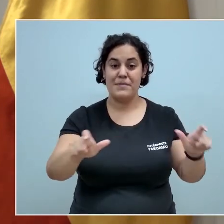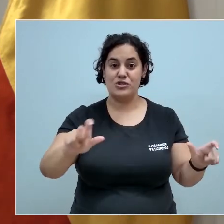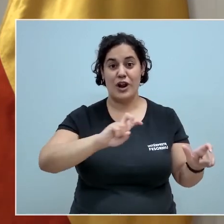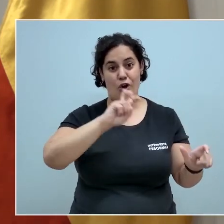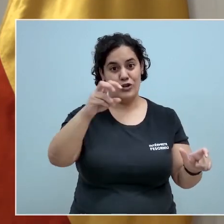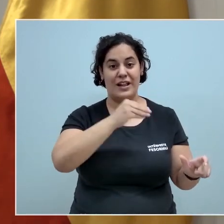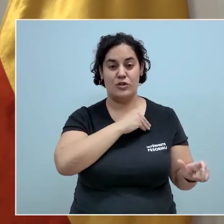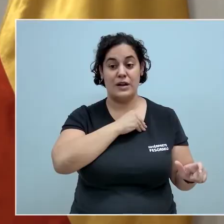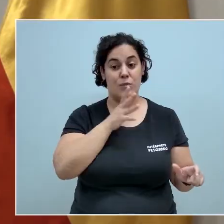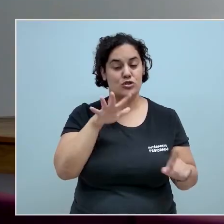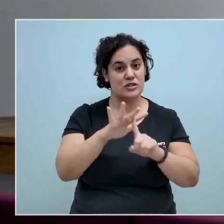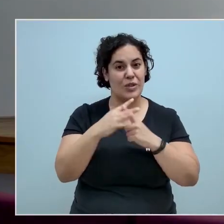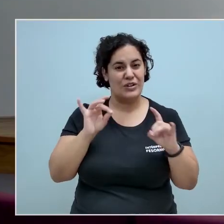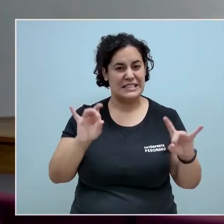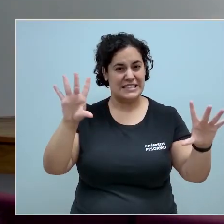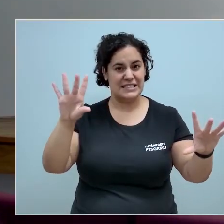riesgo, ¿no?